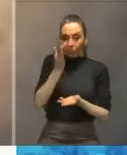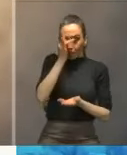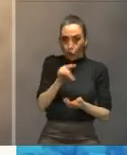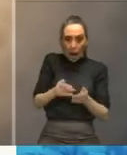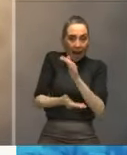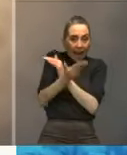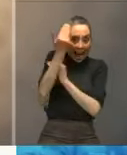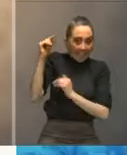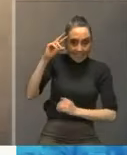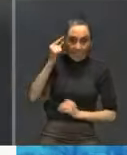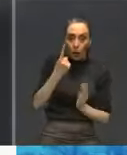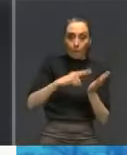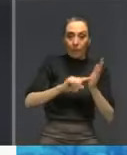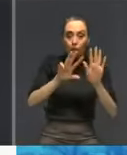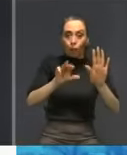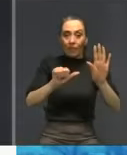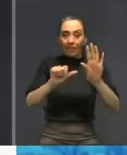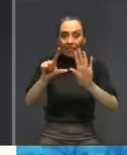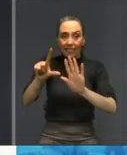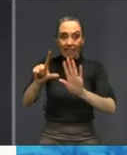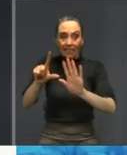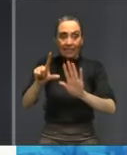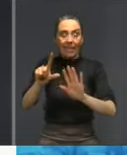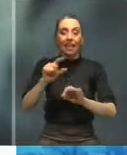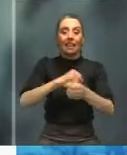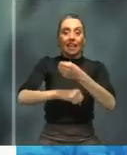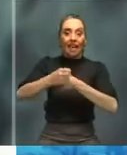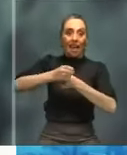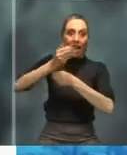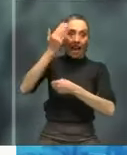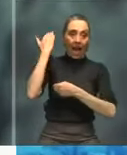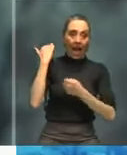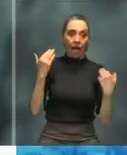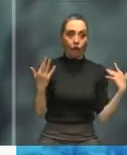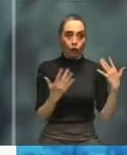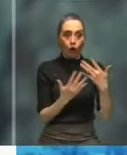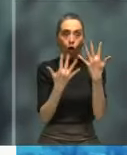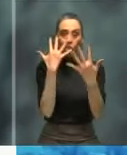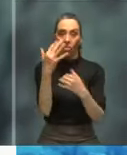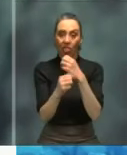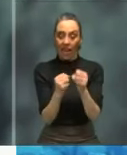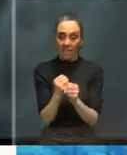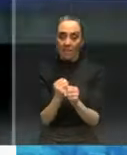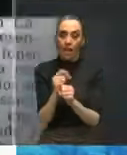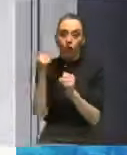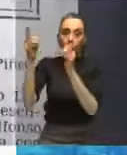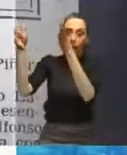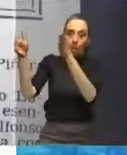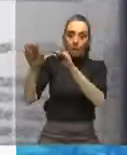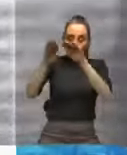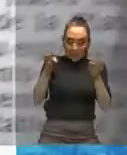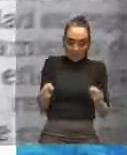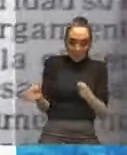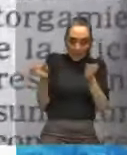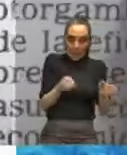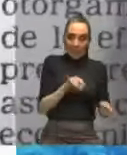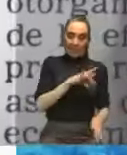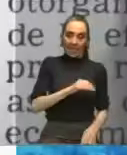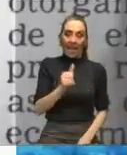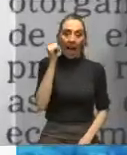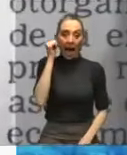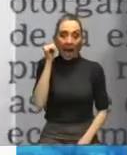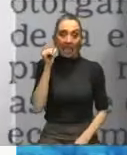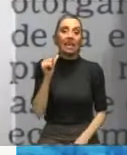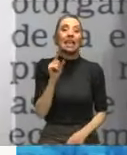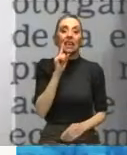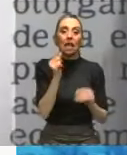persona. 1967, el año, pasó una década para que llegara el primero a Chile. Desde ayer, Santiago cuenta con